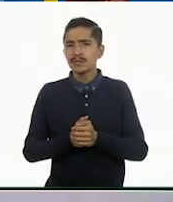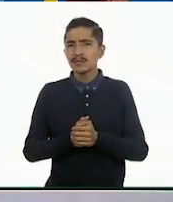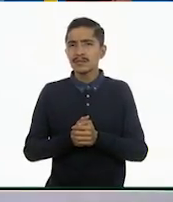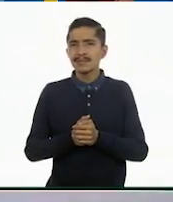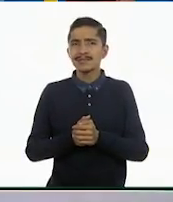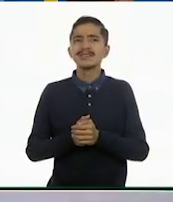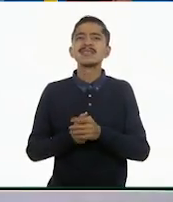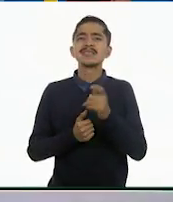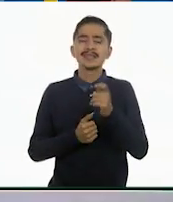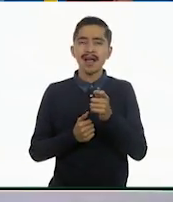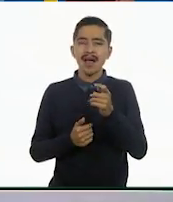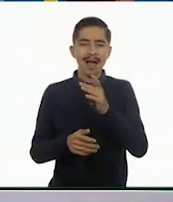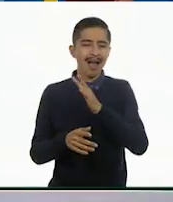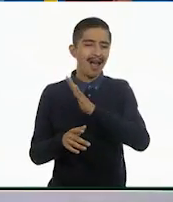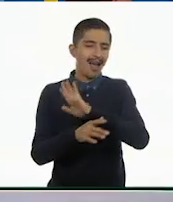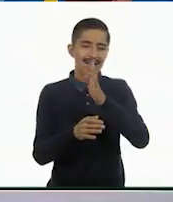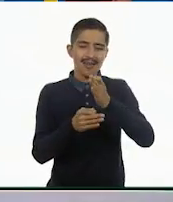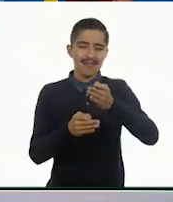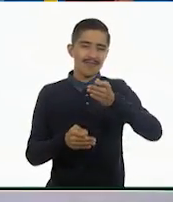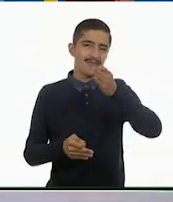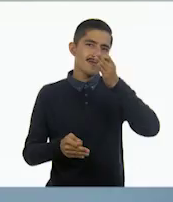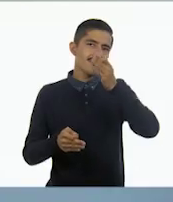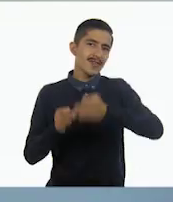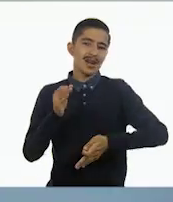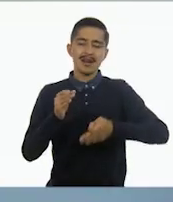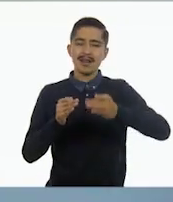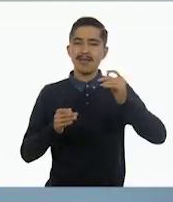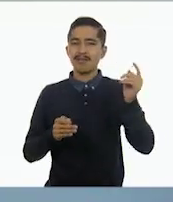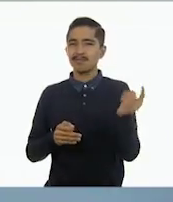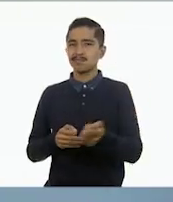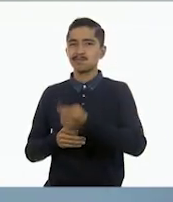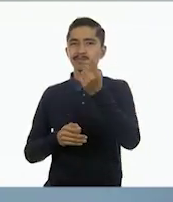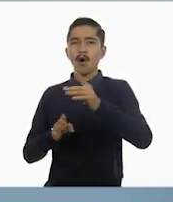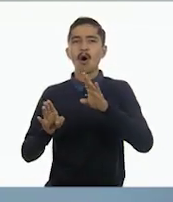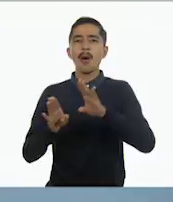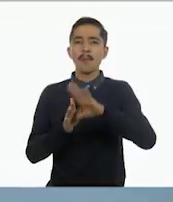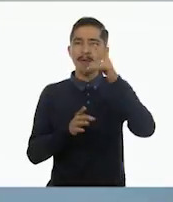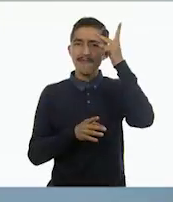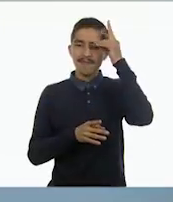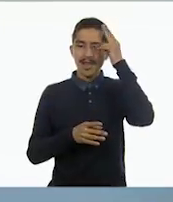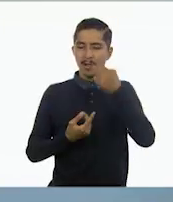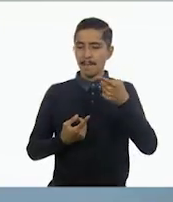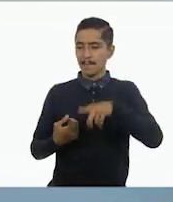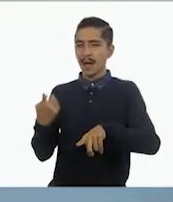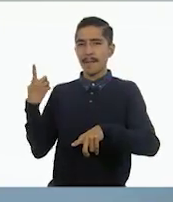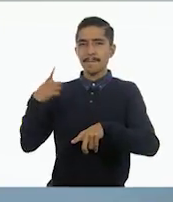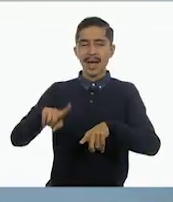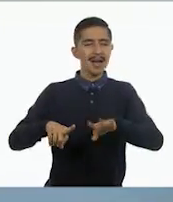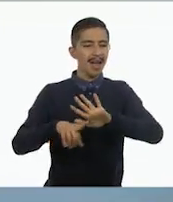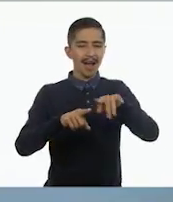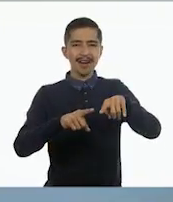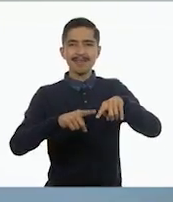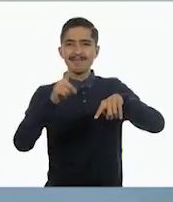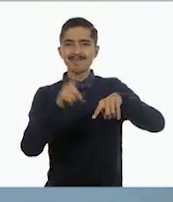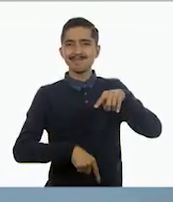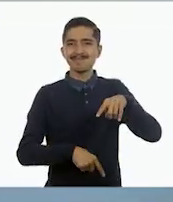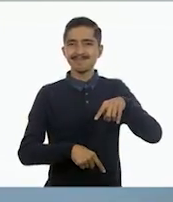Pues el fin del largo régimen dictatorial de Porfirio